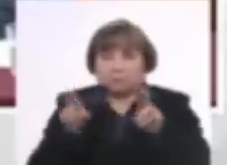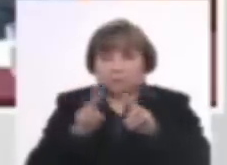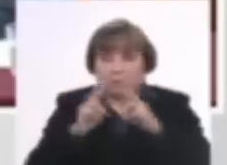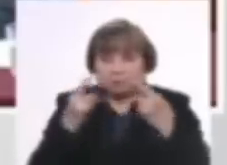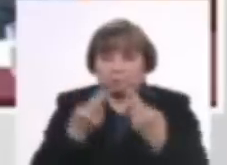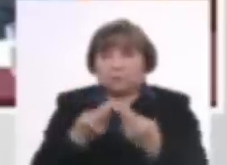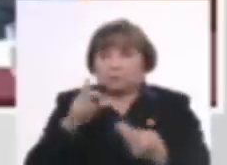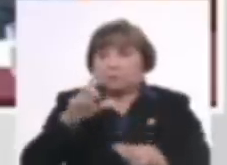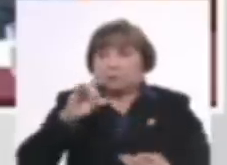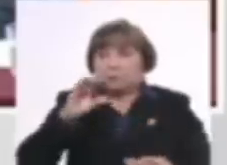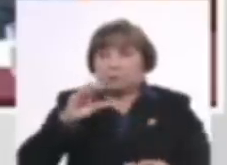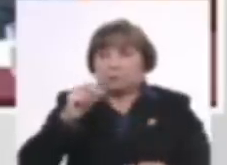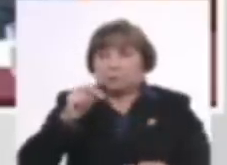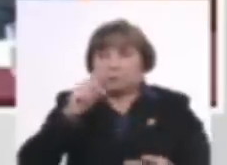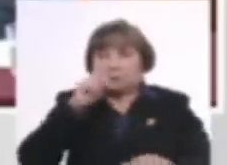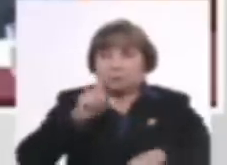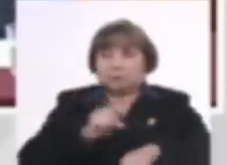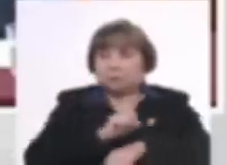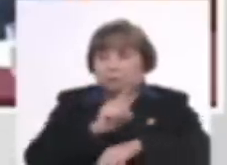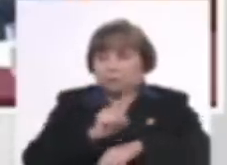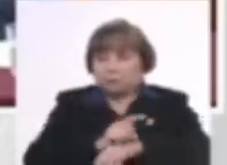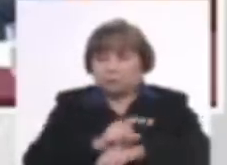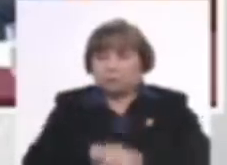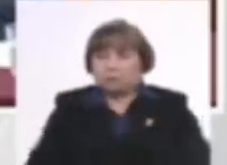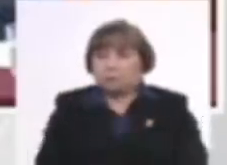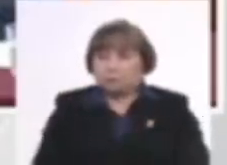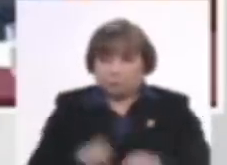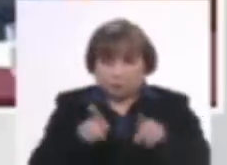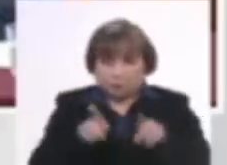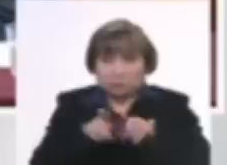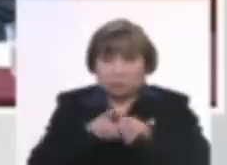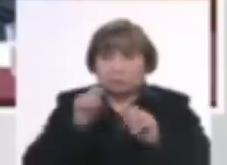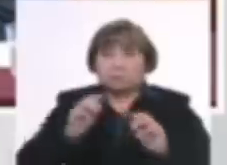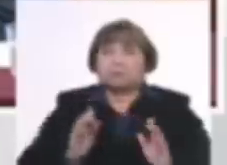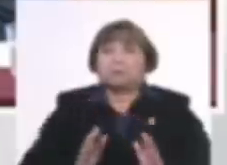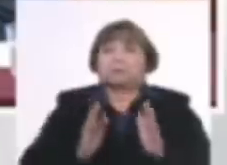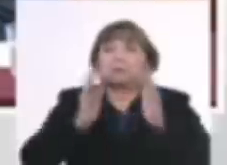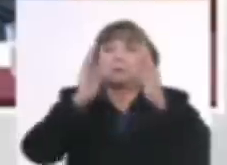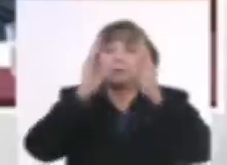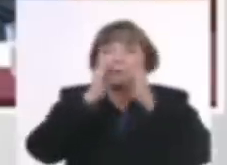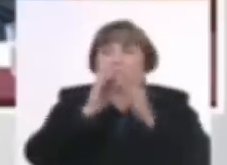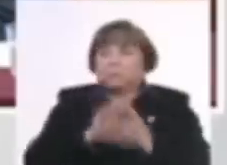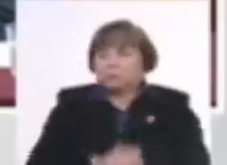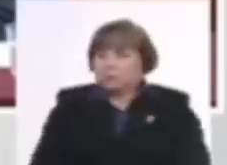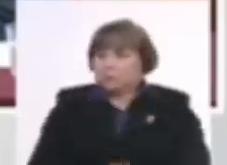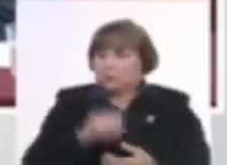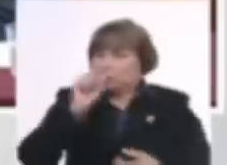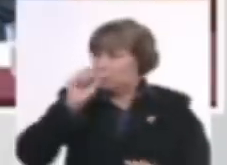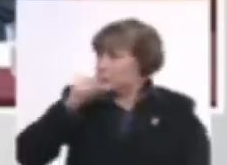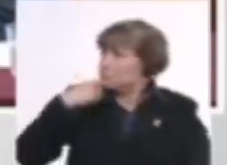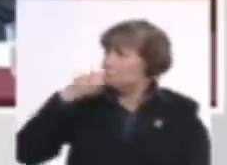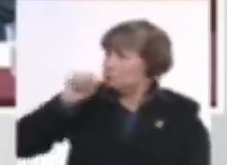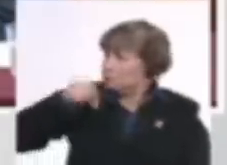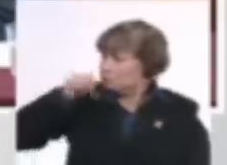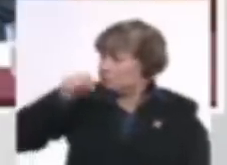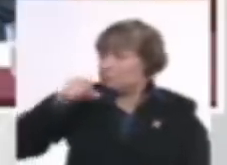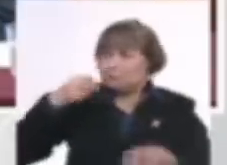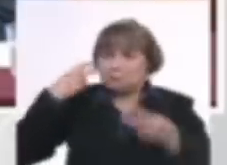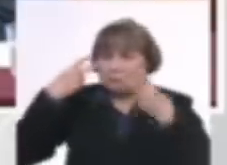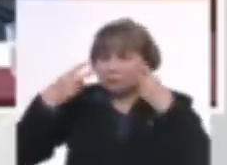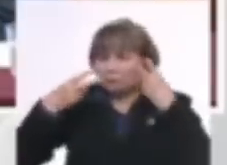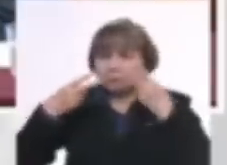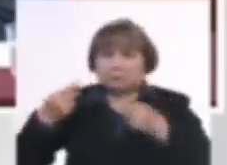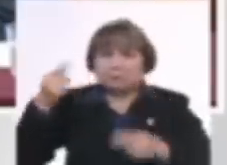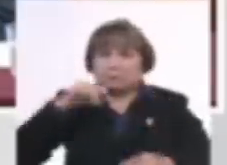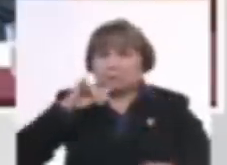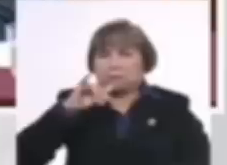Johnny Espino Lucana durante una hora. ¿También lo hace en Palacio? Sí. Usualmente las visitas que